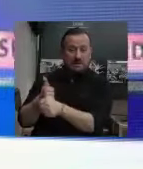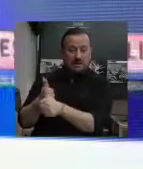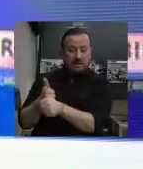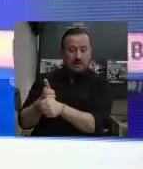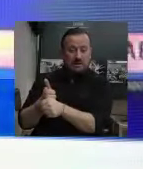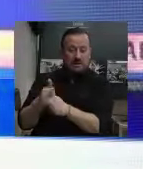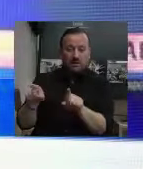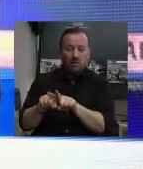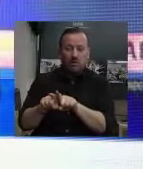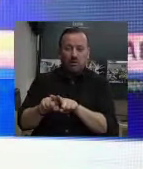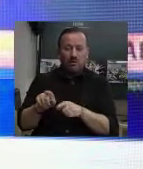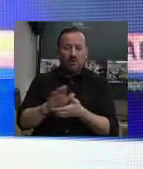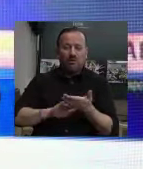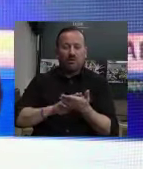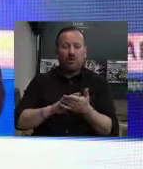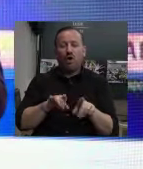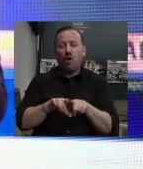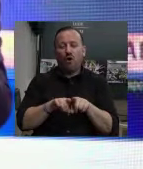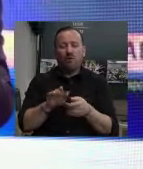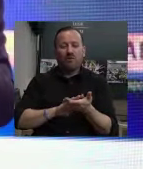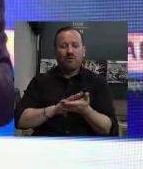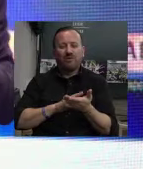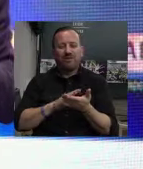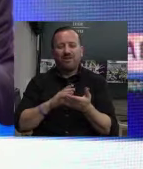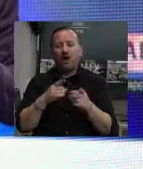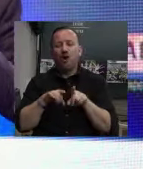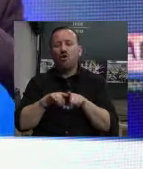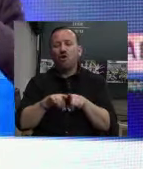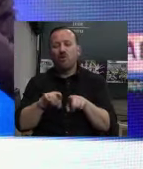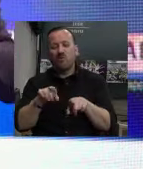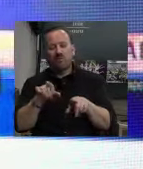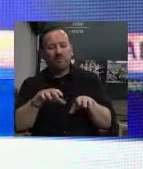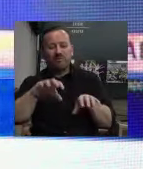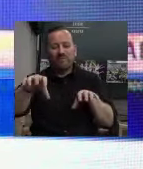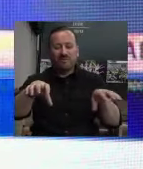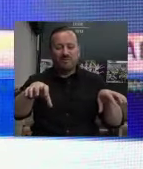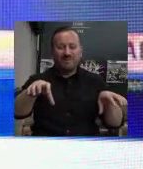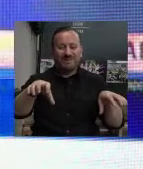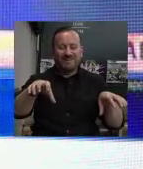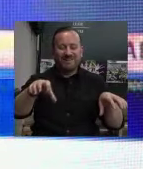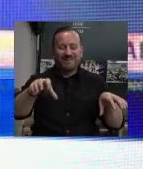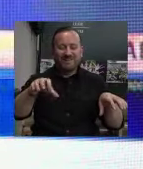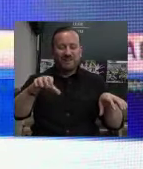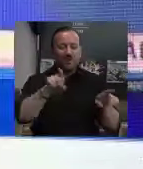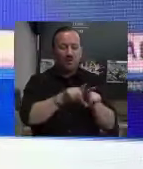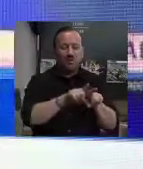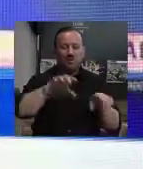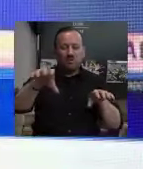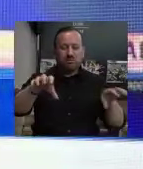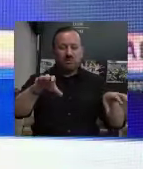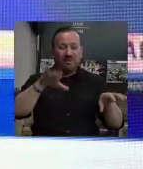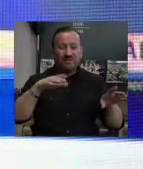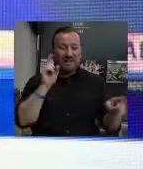de novios duerme uno en centímetros cuadrados pero de casados uno necesita una quinza y a veces hasta camas